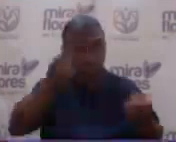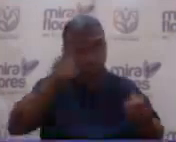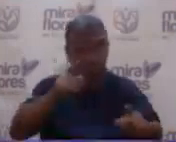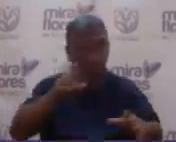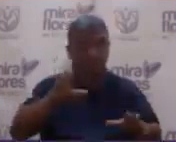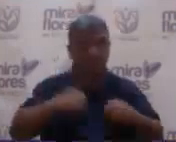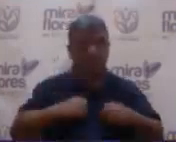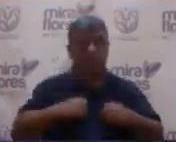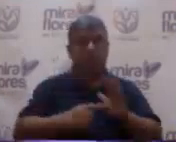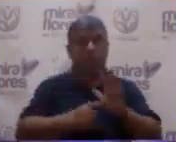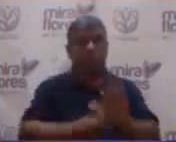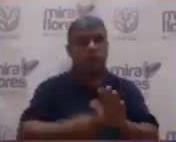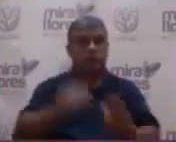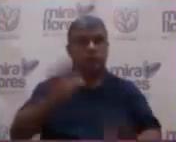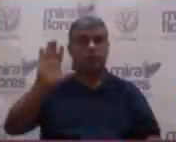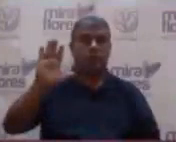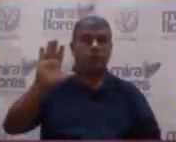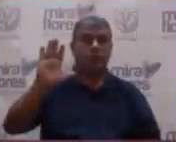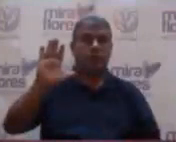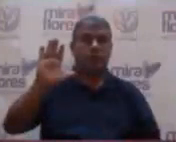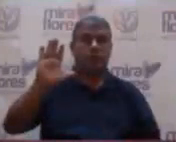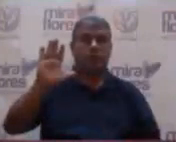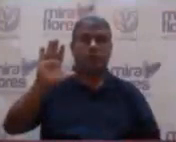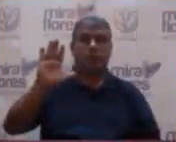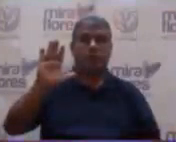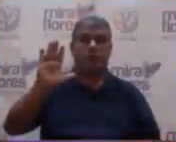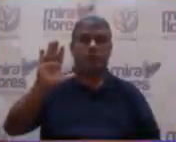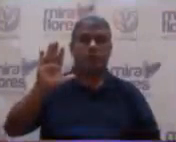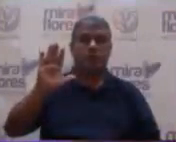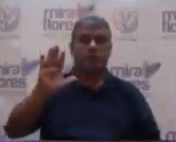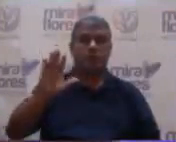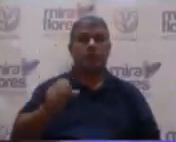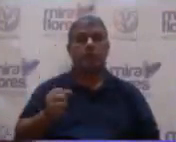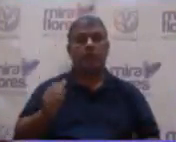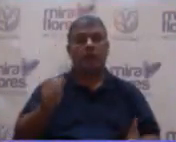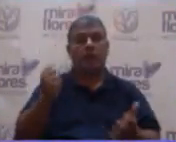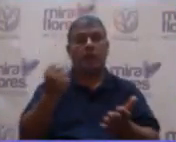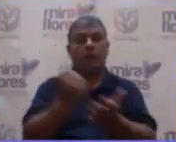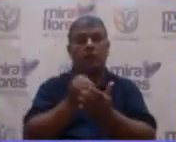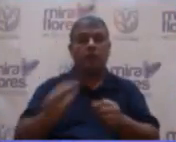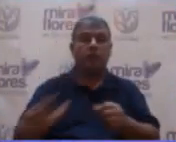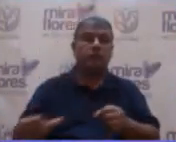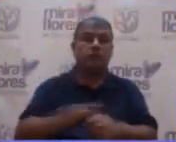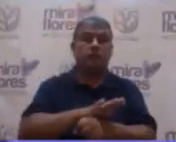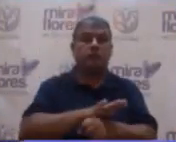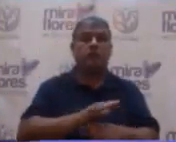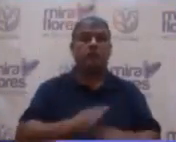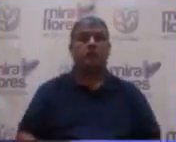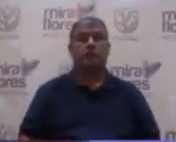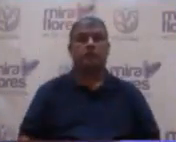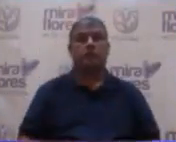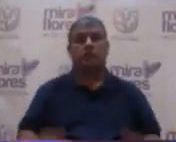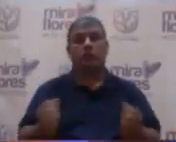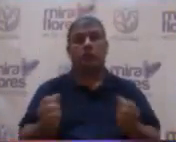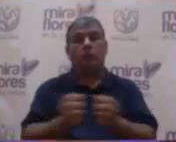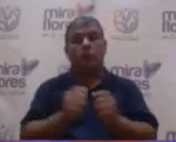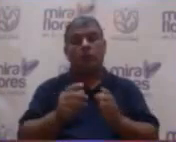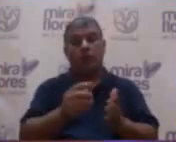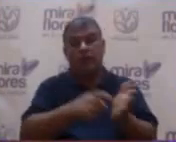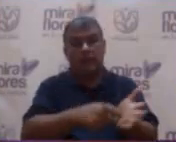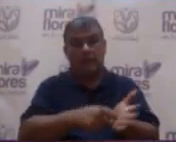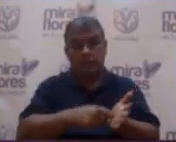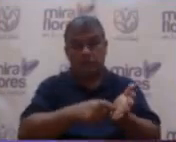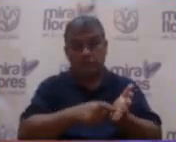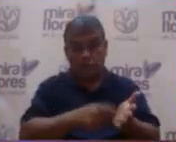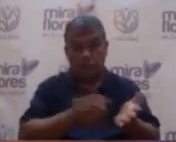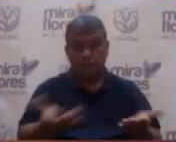propuesta, sírvanse a expresarlo en señal de conformidad. Entonces, queda aprobado por unanimidad con esa condición,